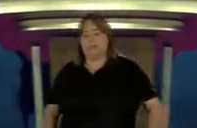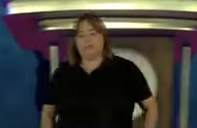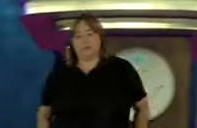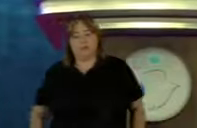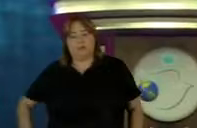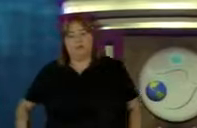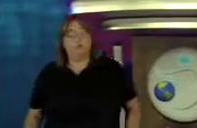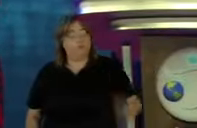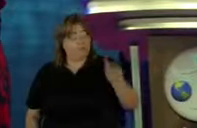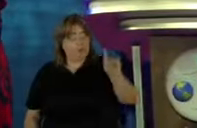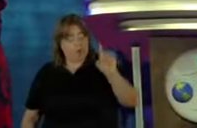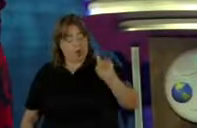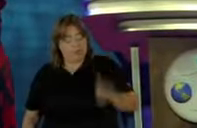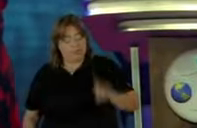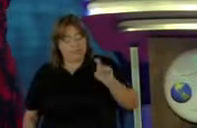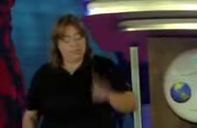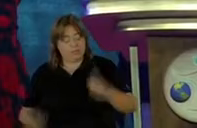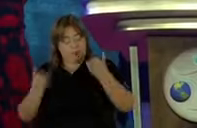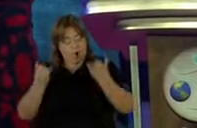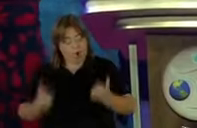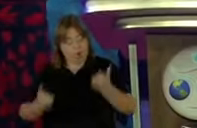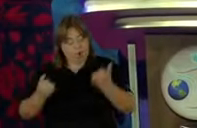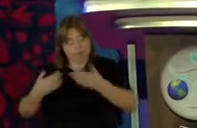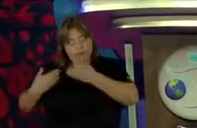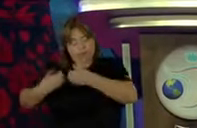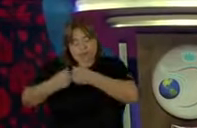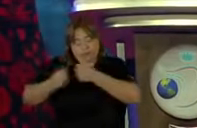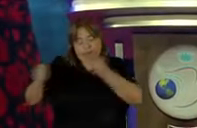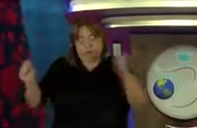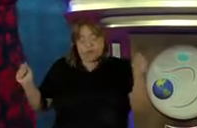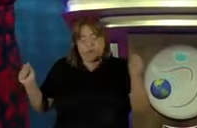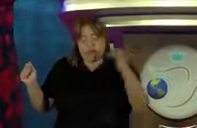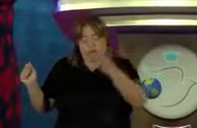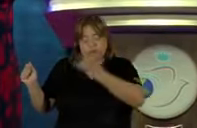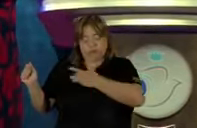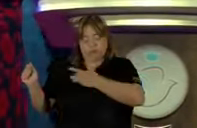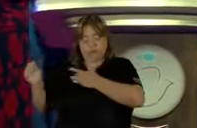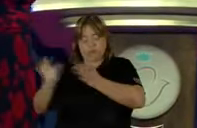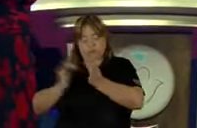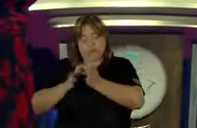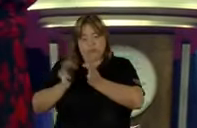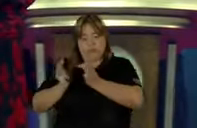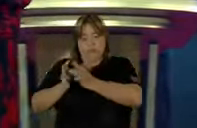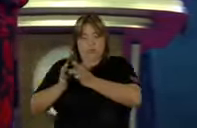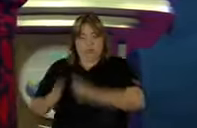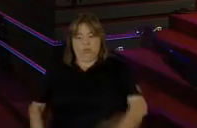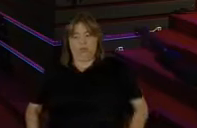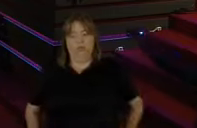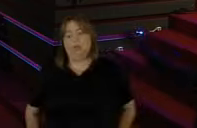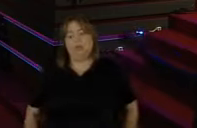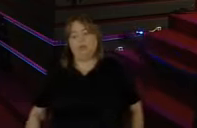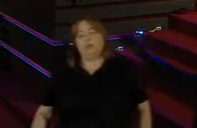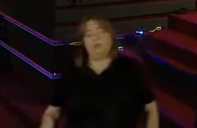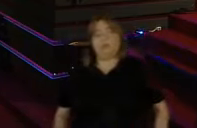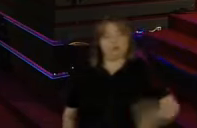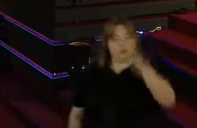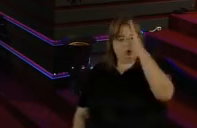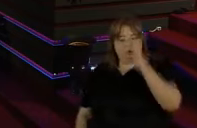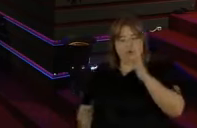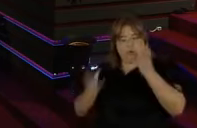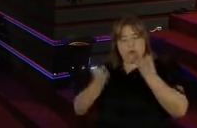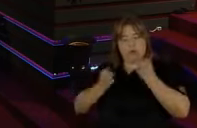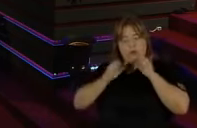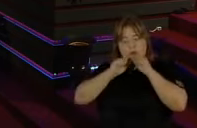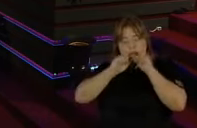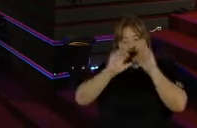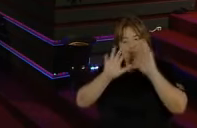Tú necesitas hoy a Jesús. A Jesús. El Señor quiere bendecirte. El Señor